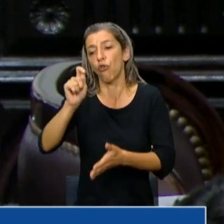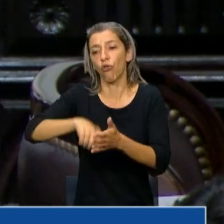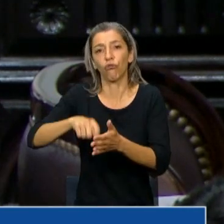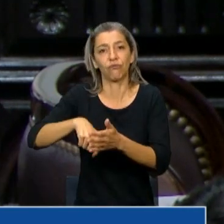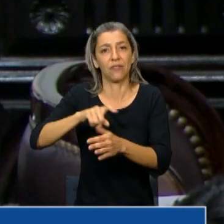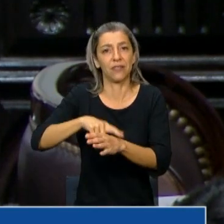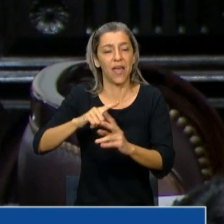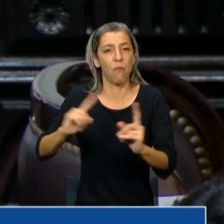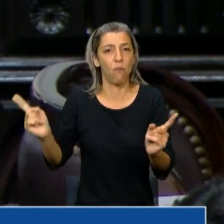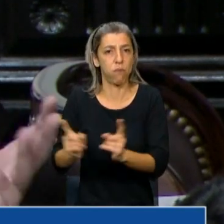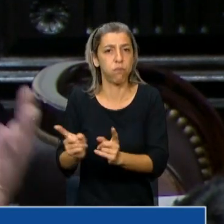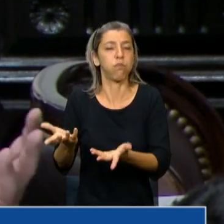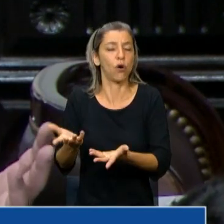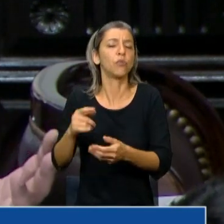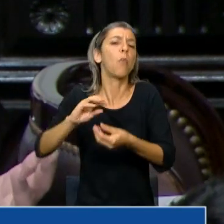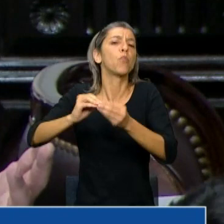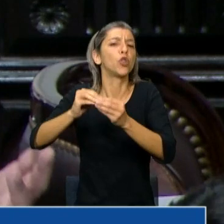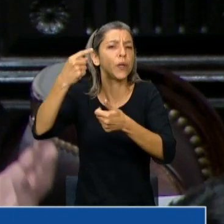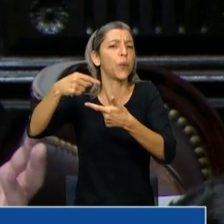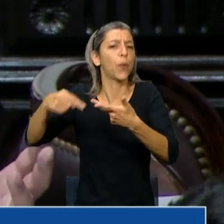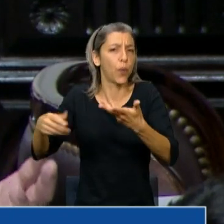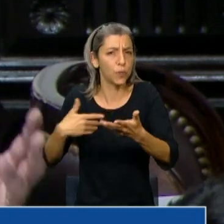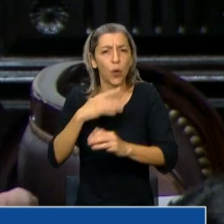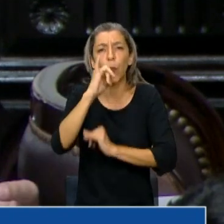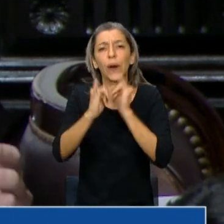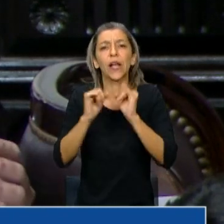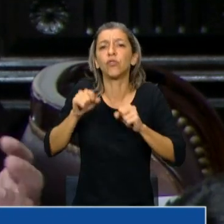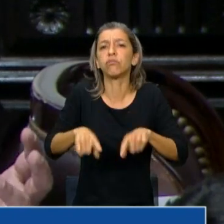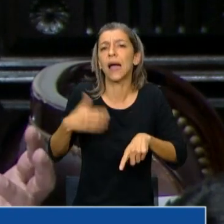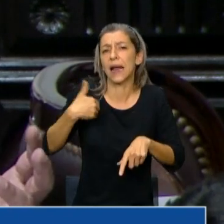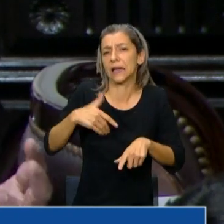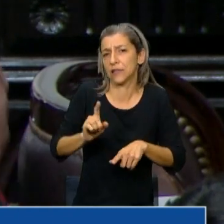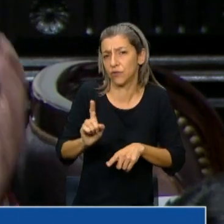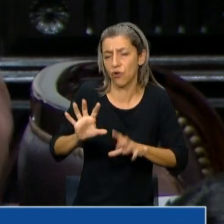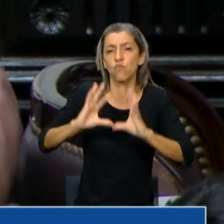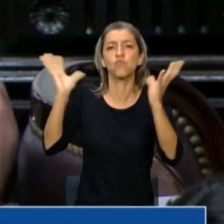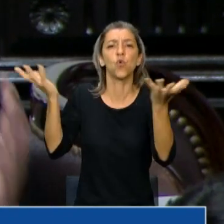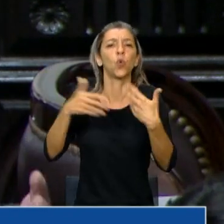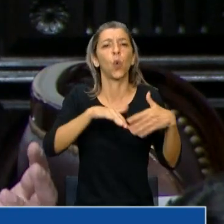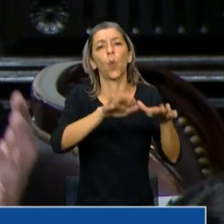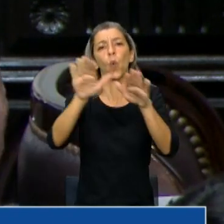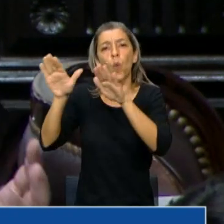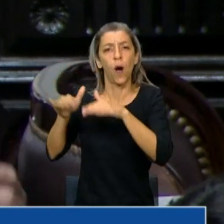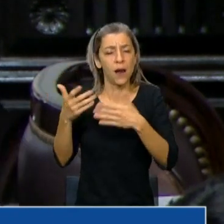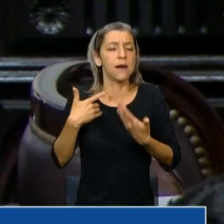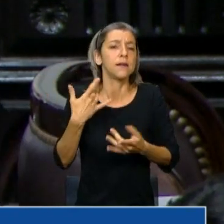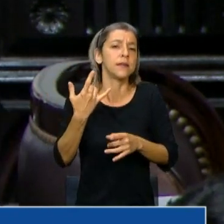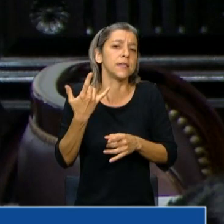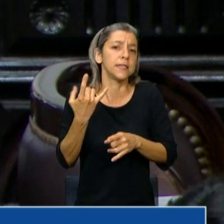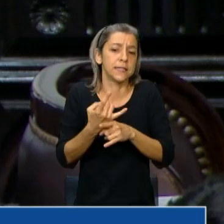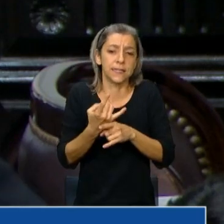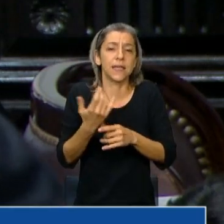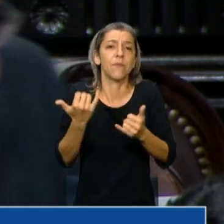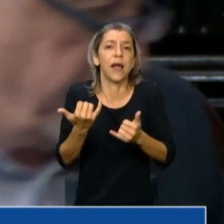unas de las razones, que no lo explican solamente en la Argentina, se explica a nivel mundial y se están buscando mecanismos en las distintas